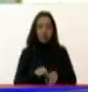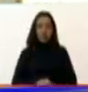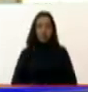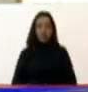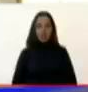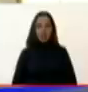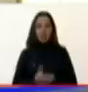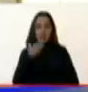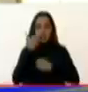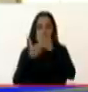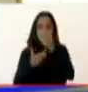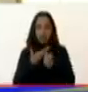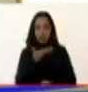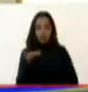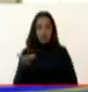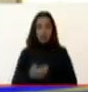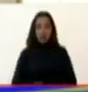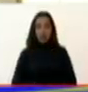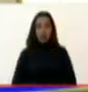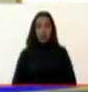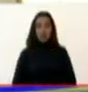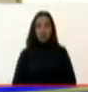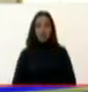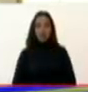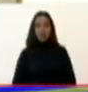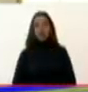consigna de ustedes?